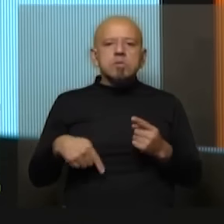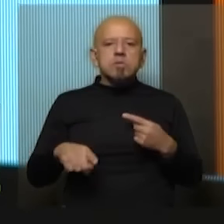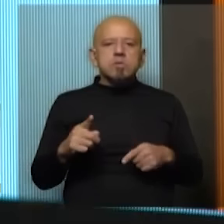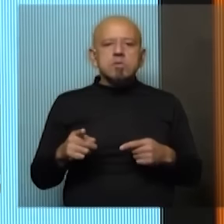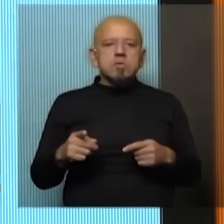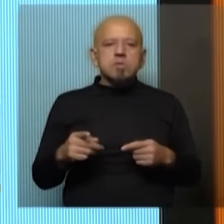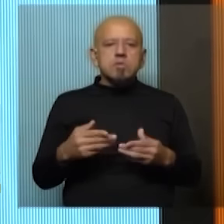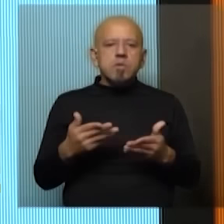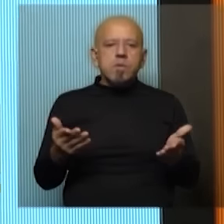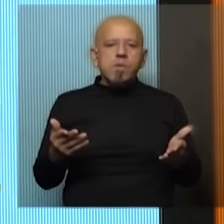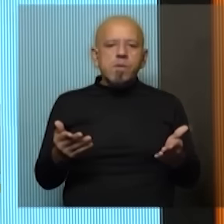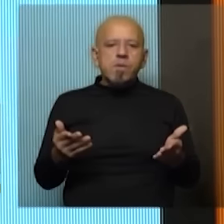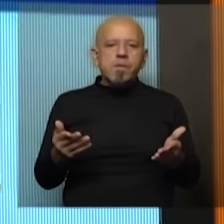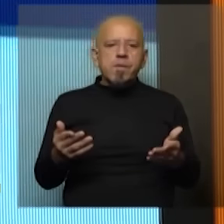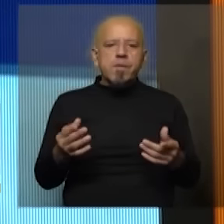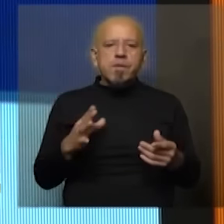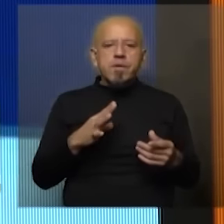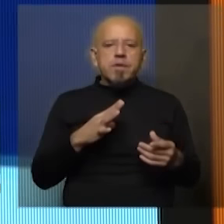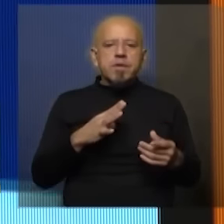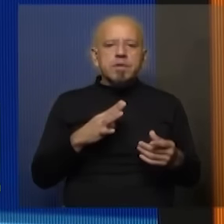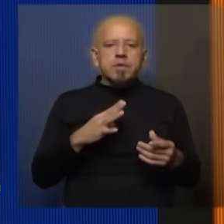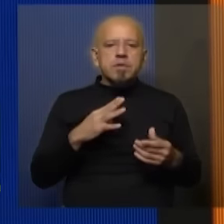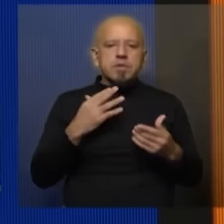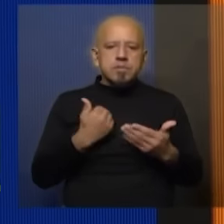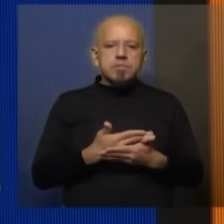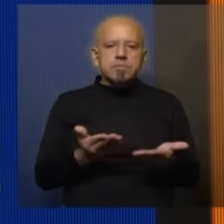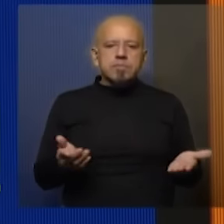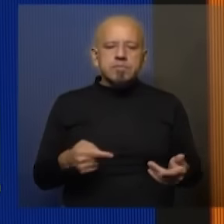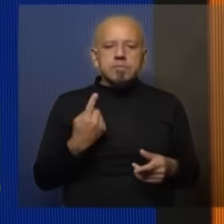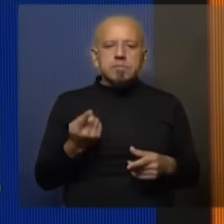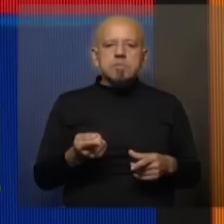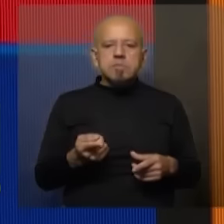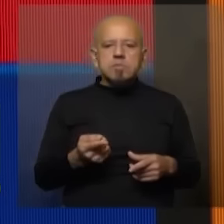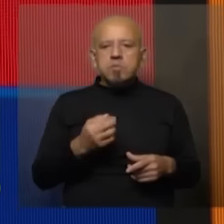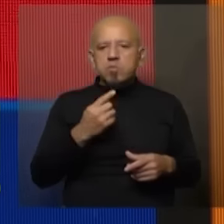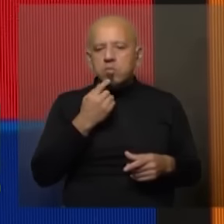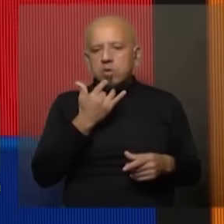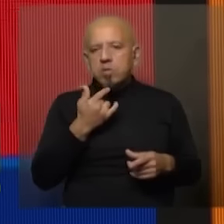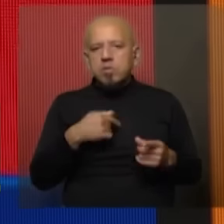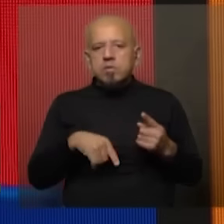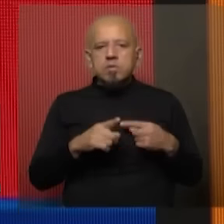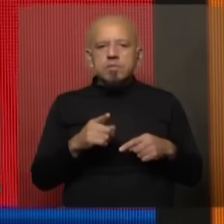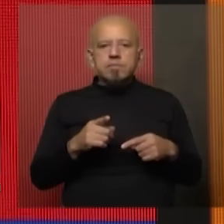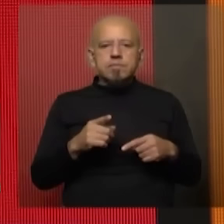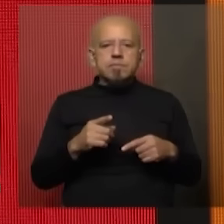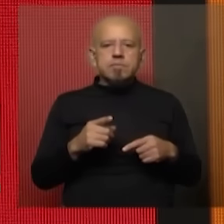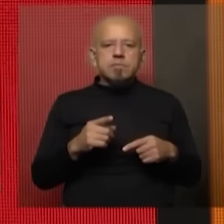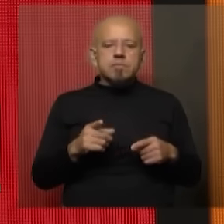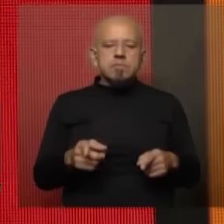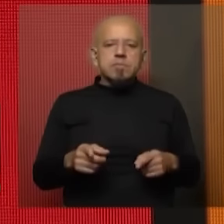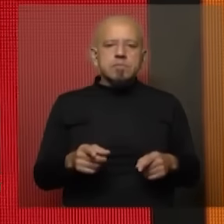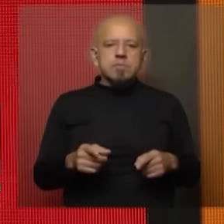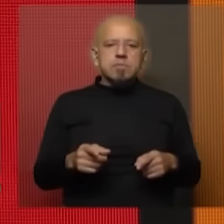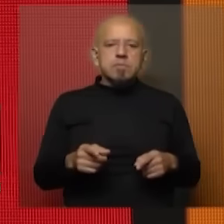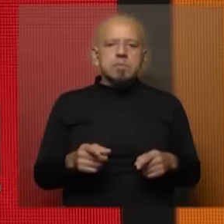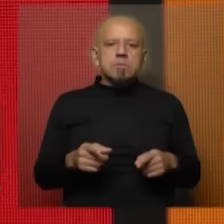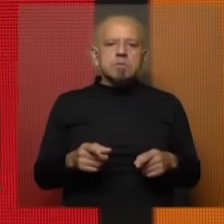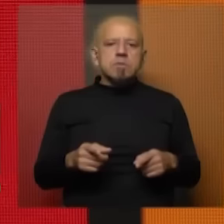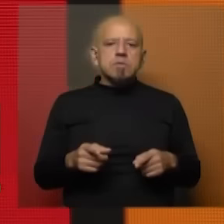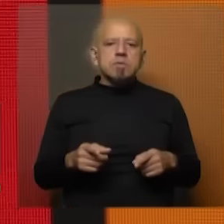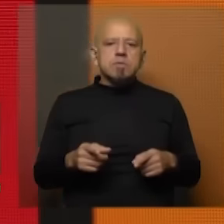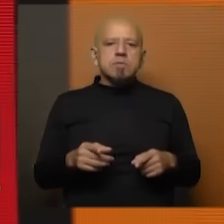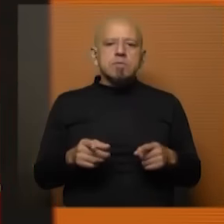buena parte de los resultados que han mostrado encuestas recientes de otras consultoras, colegas que dicen, como en el caso de equipos consultores, se